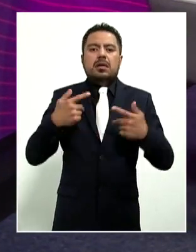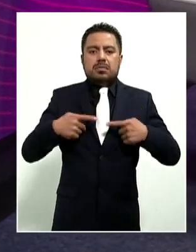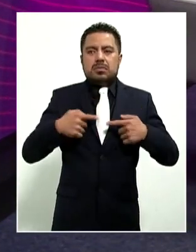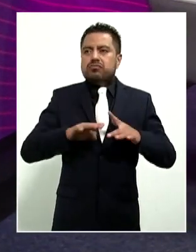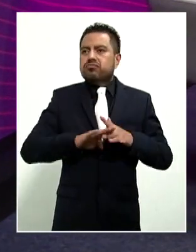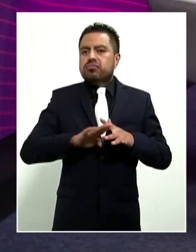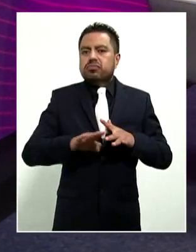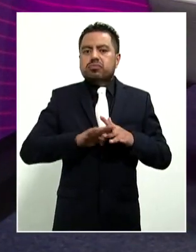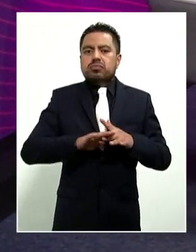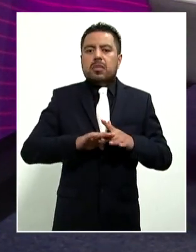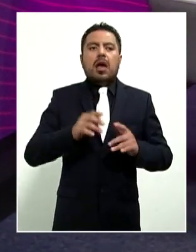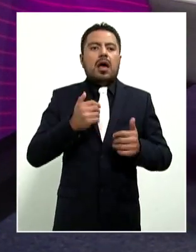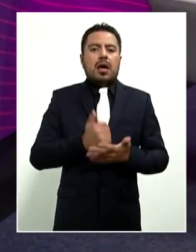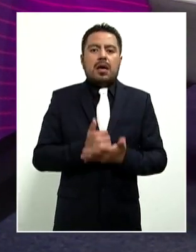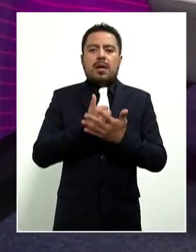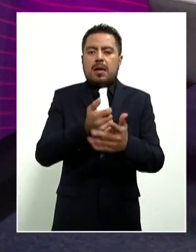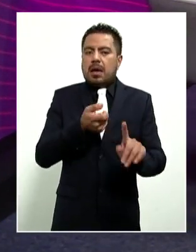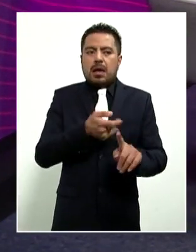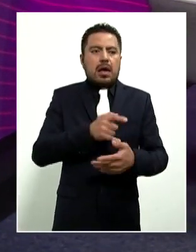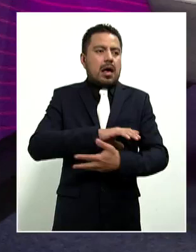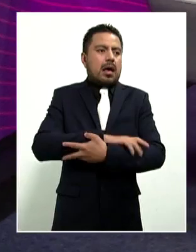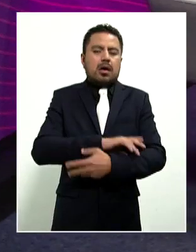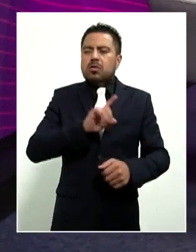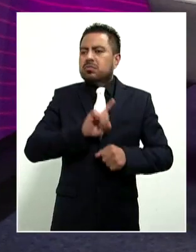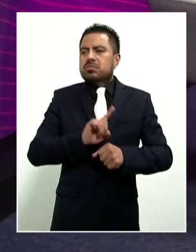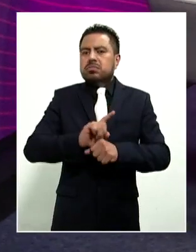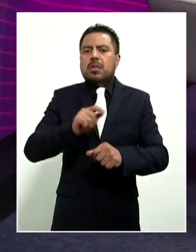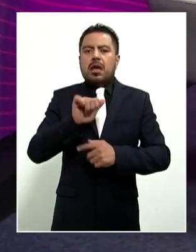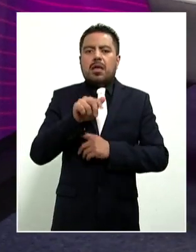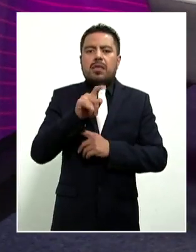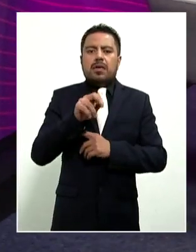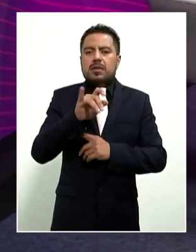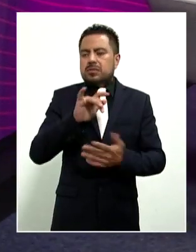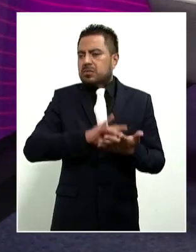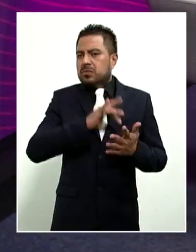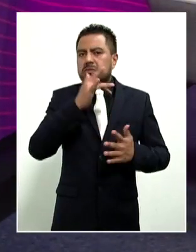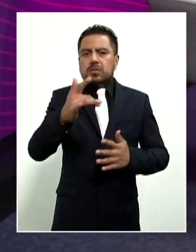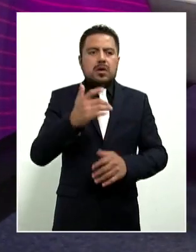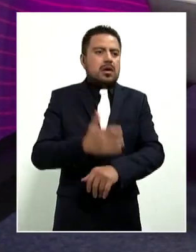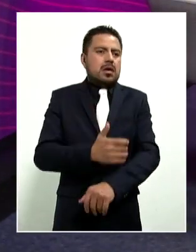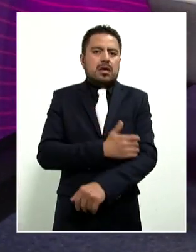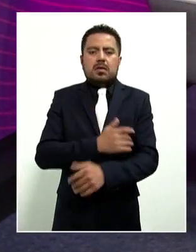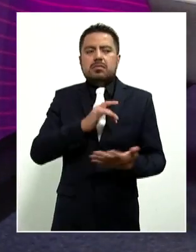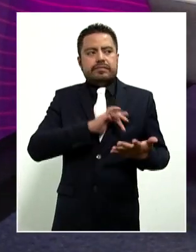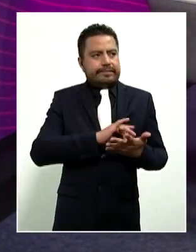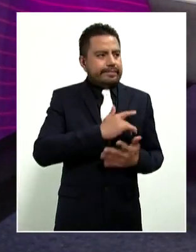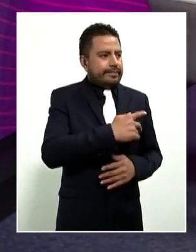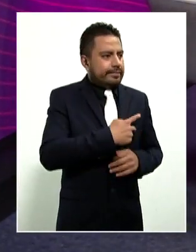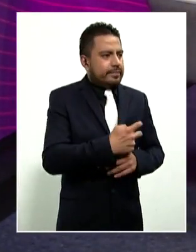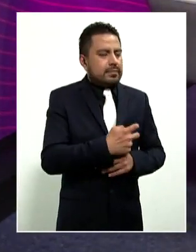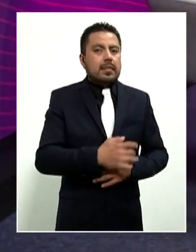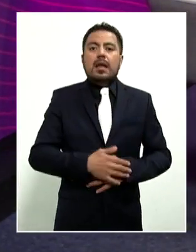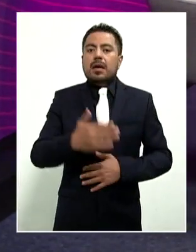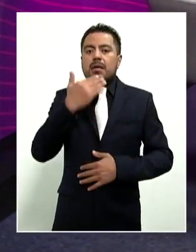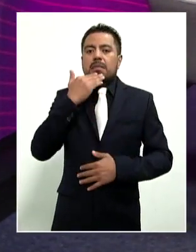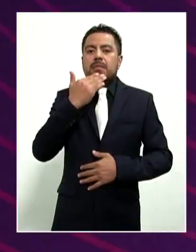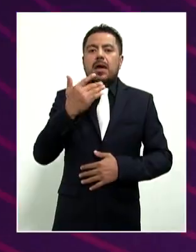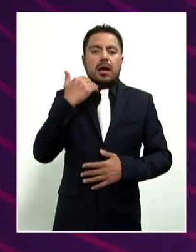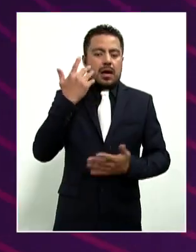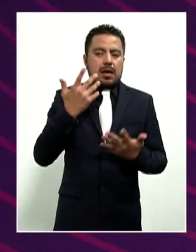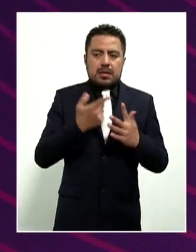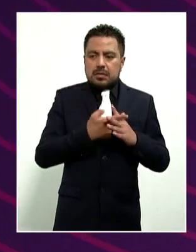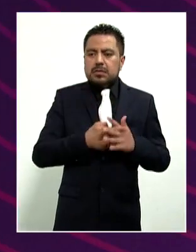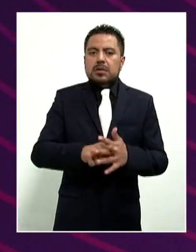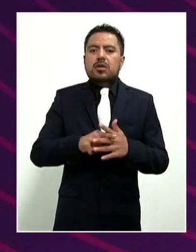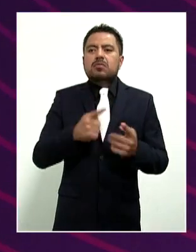la cual ACNUR trabaja pues de la mano todos los días. Andrés, muchísimas gracias por estar aquí con nosotros. Muchas gracias. Pues bien, quisiera iniciar